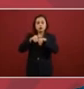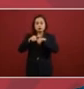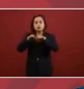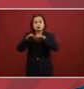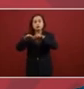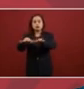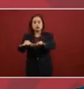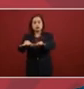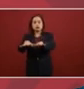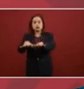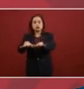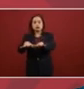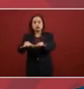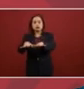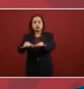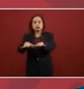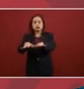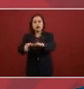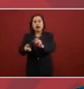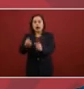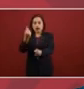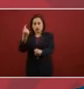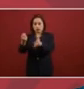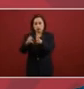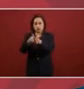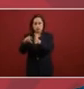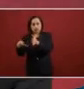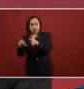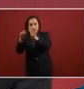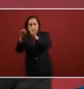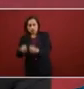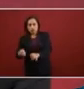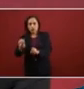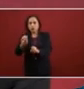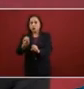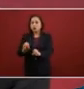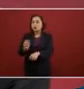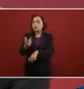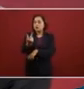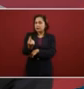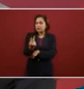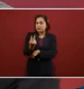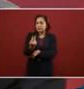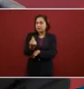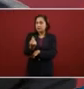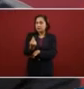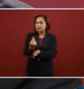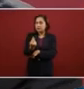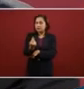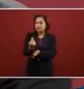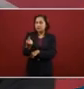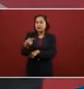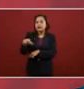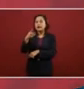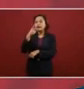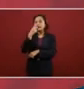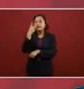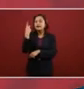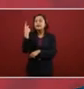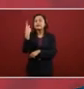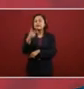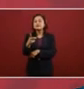que se difundió en algunos medios es de que se le